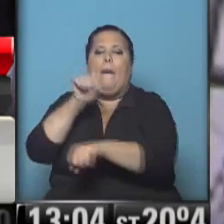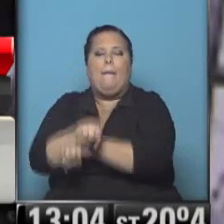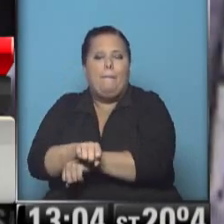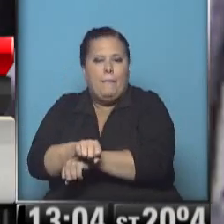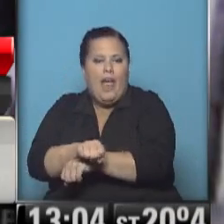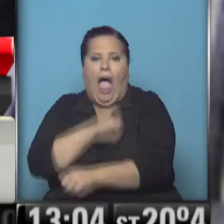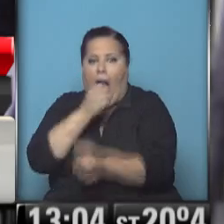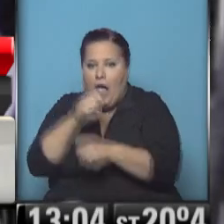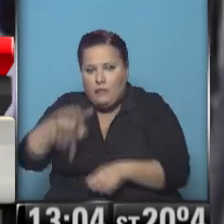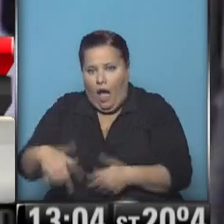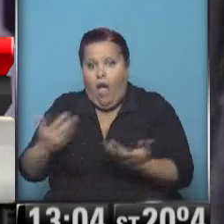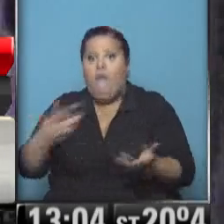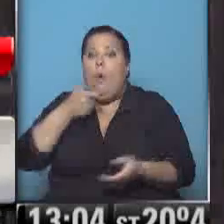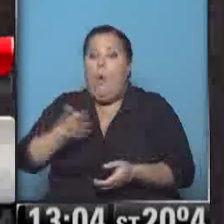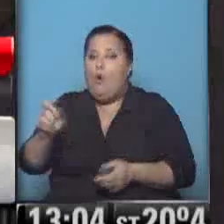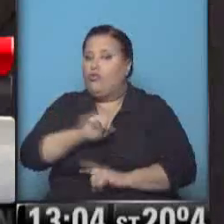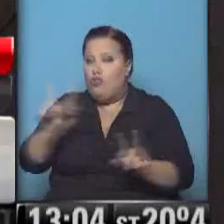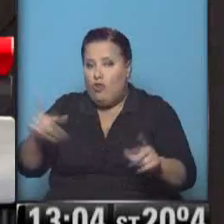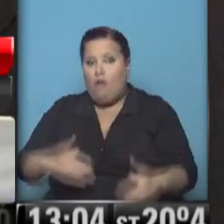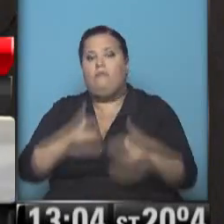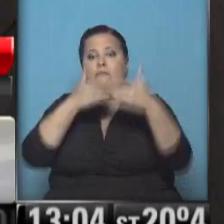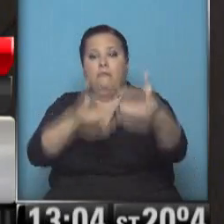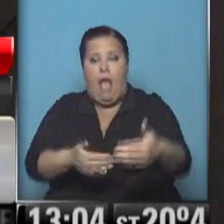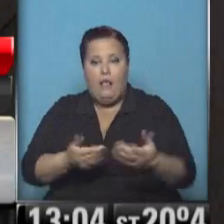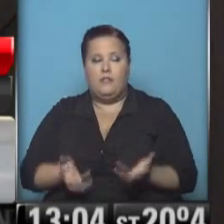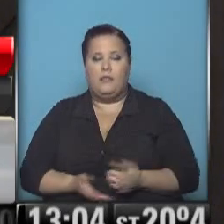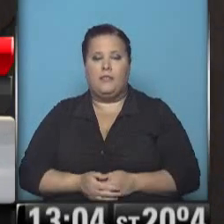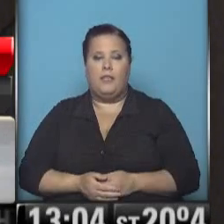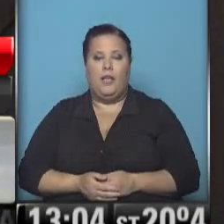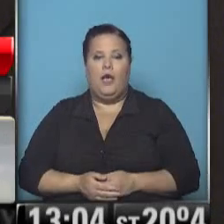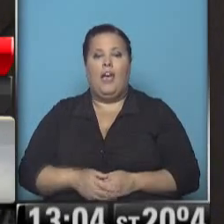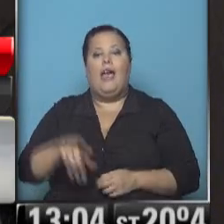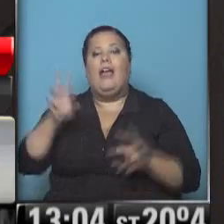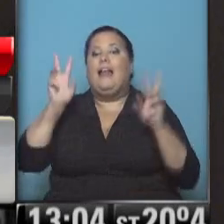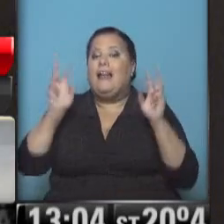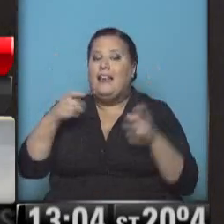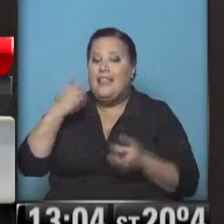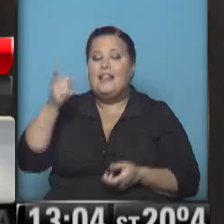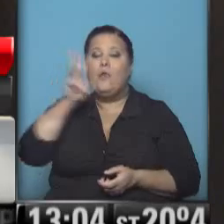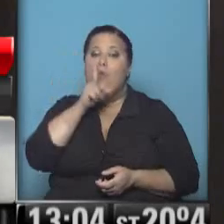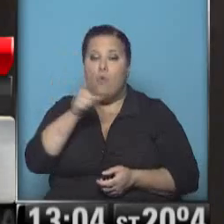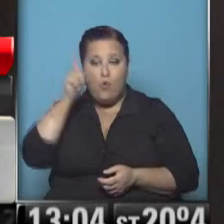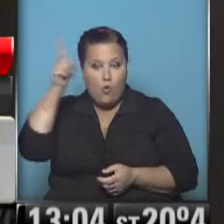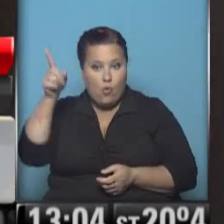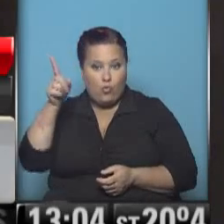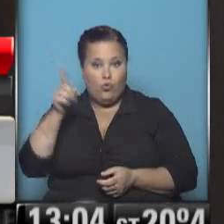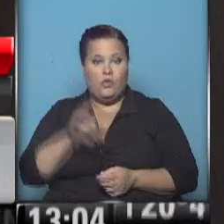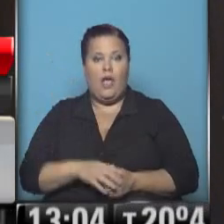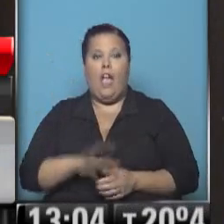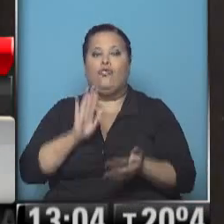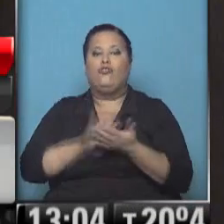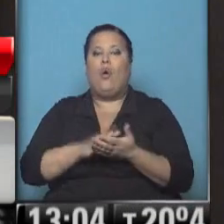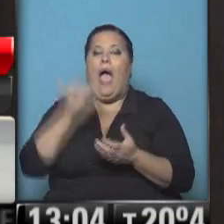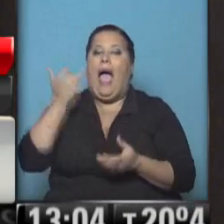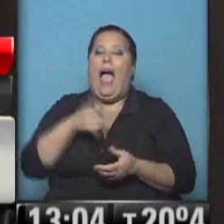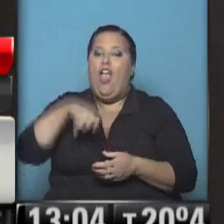detenido hasta ahora, teniendo en cuenta que el juicio no se realizó y que de hecho se postergó? El argumento es que en Rusia la acción de